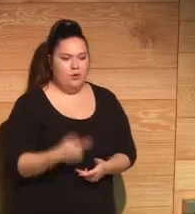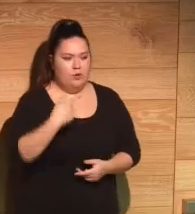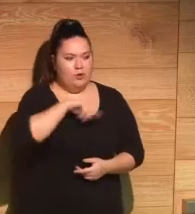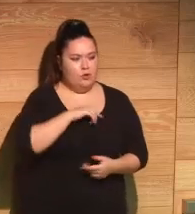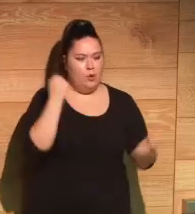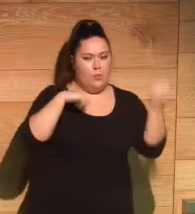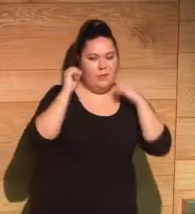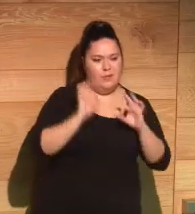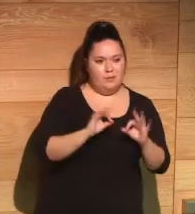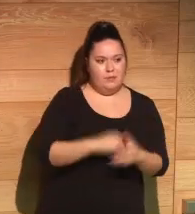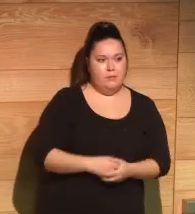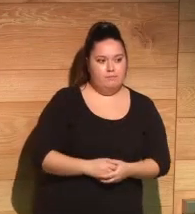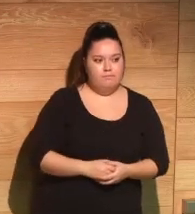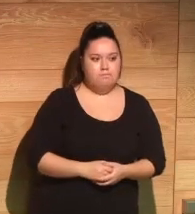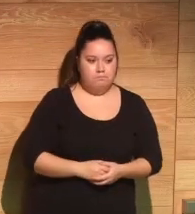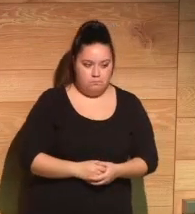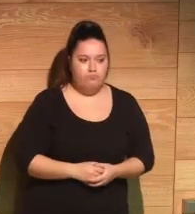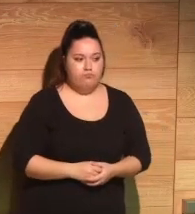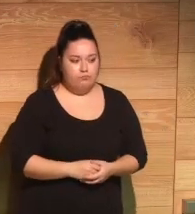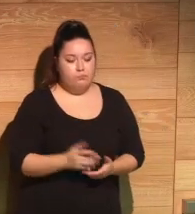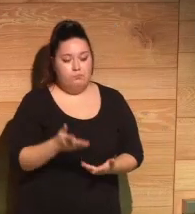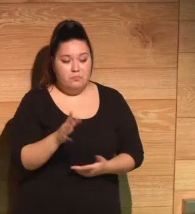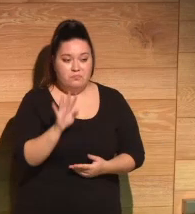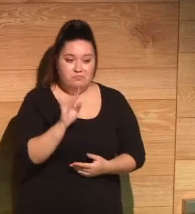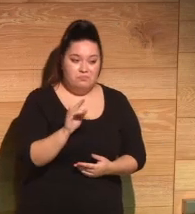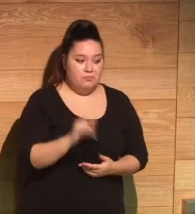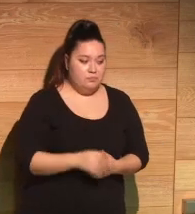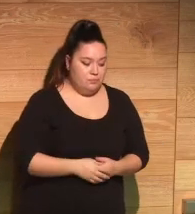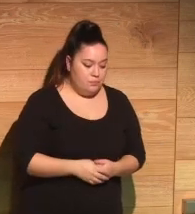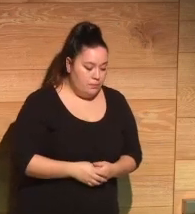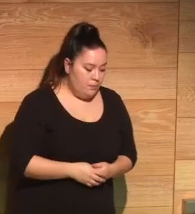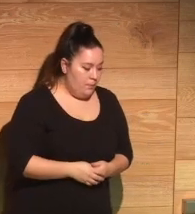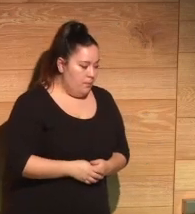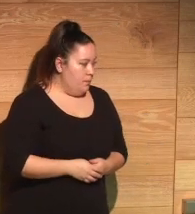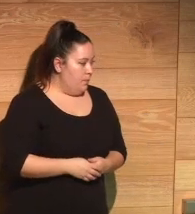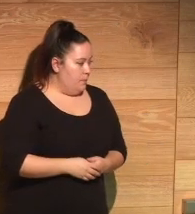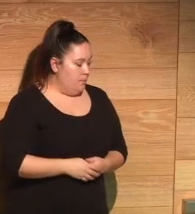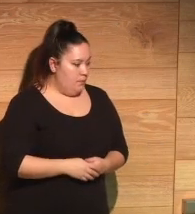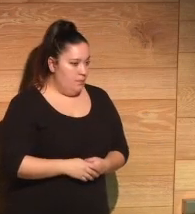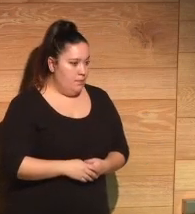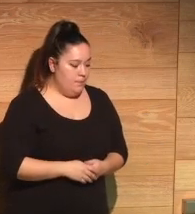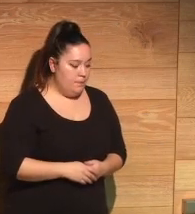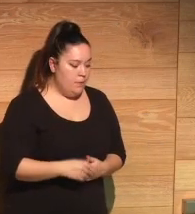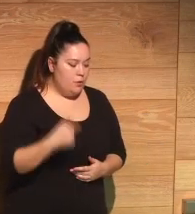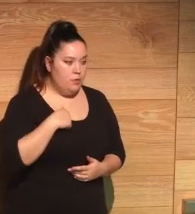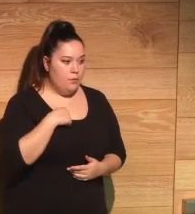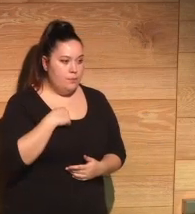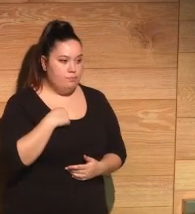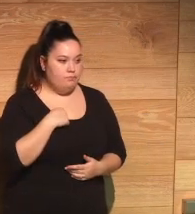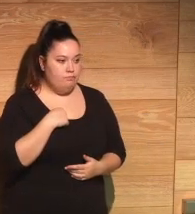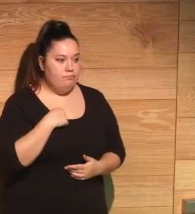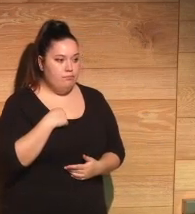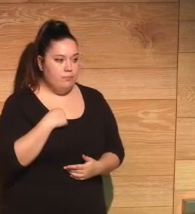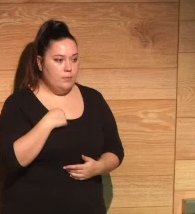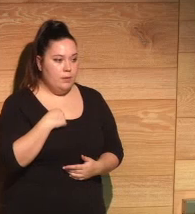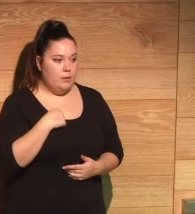manera? En cierta forma. Yo creo que me parece que hay que tener muy en cuenta